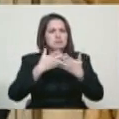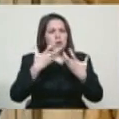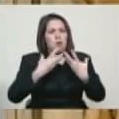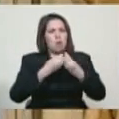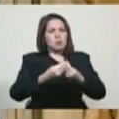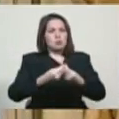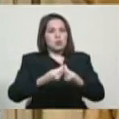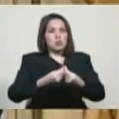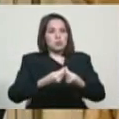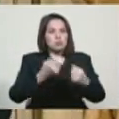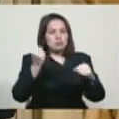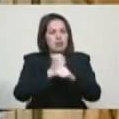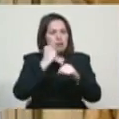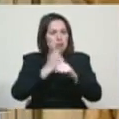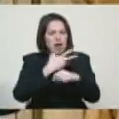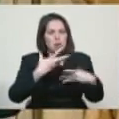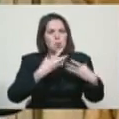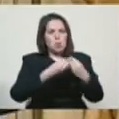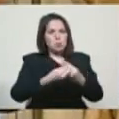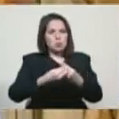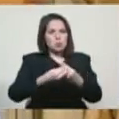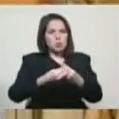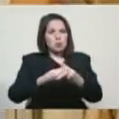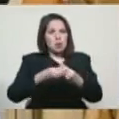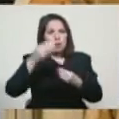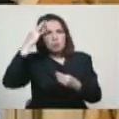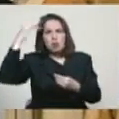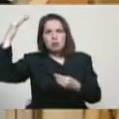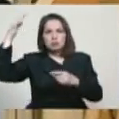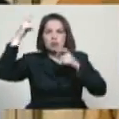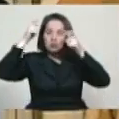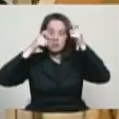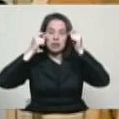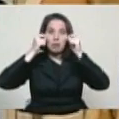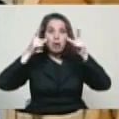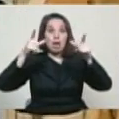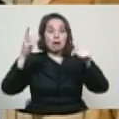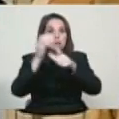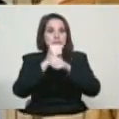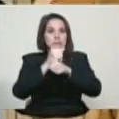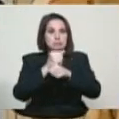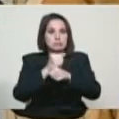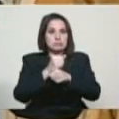sueños hermosos que nuestro comandante Chávez descubrió